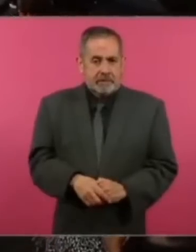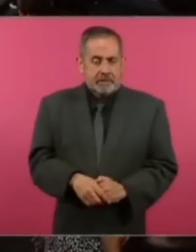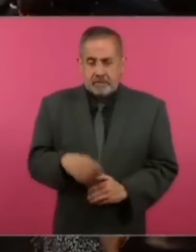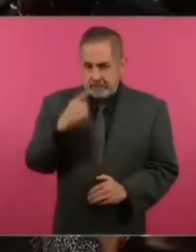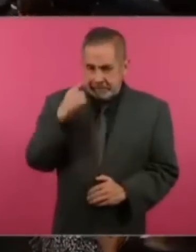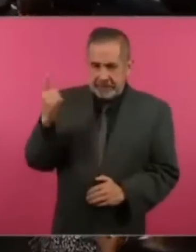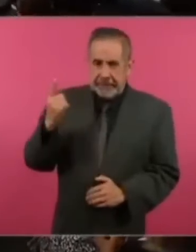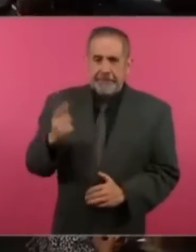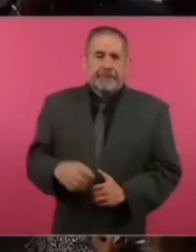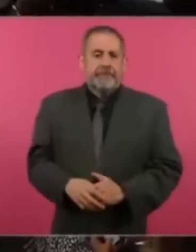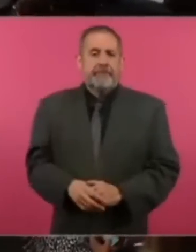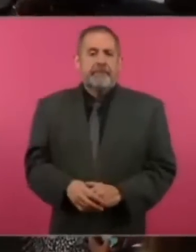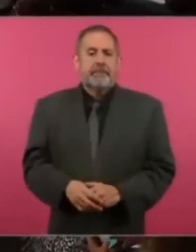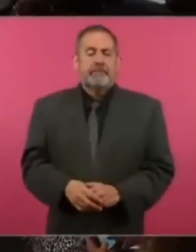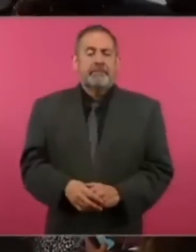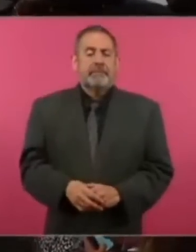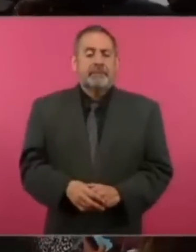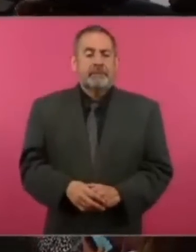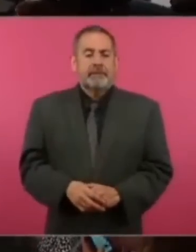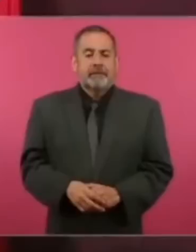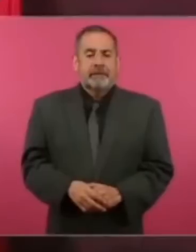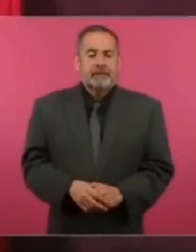miren,